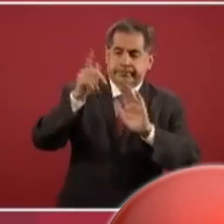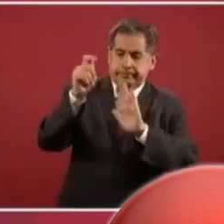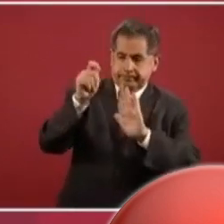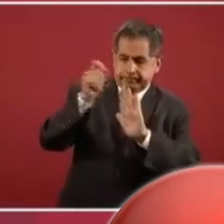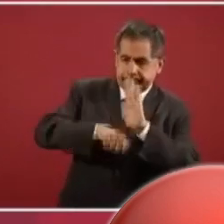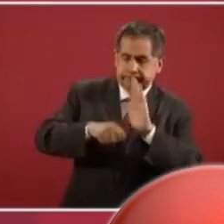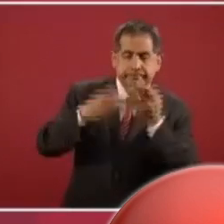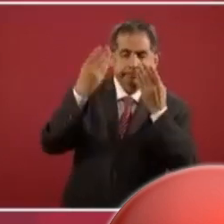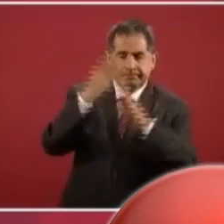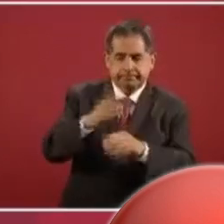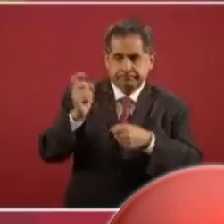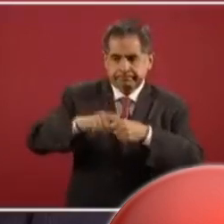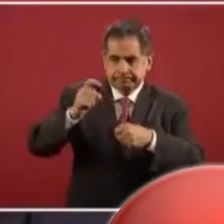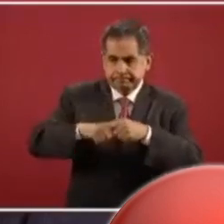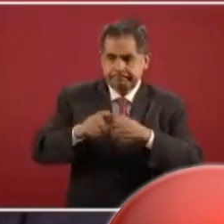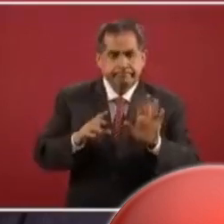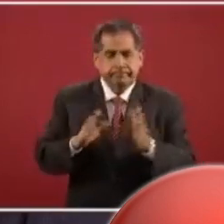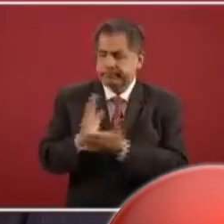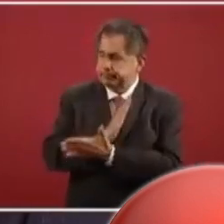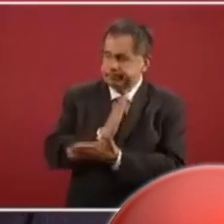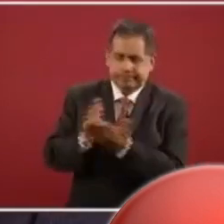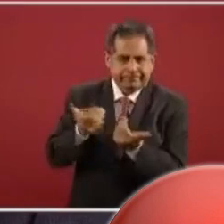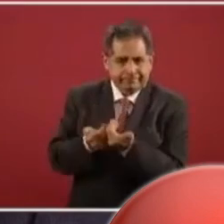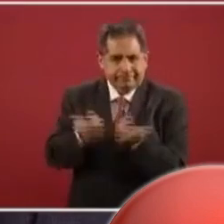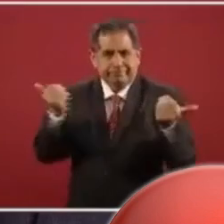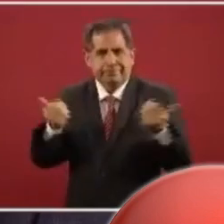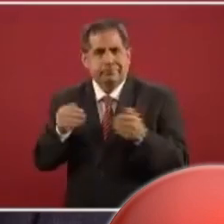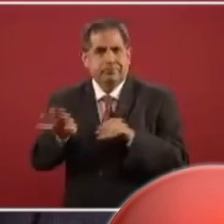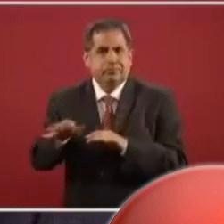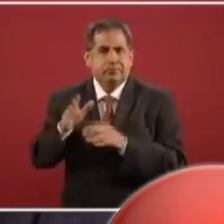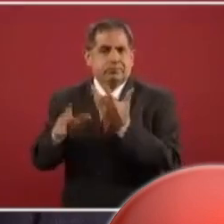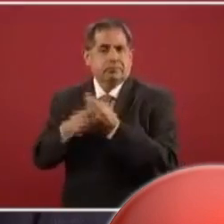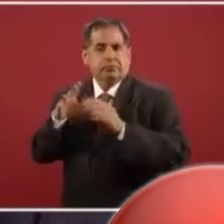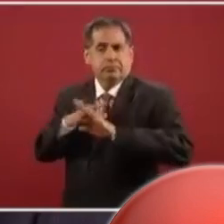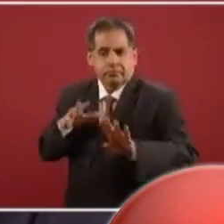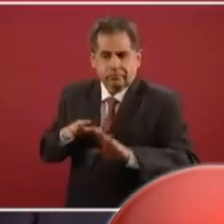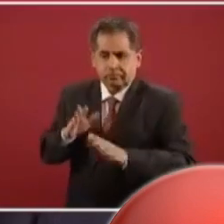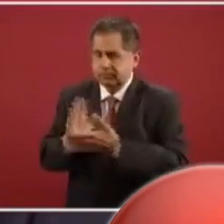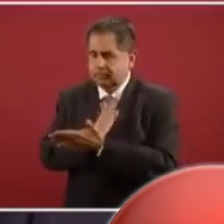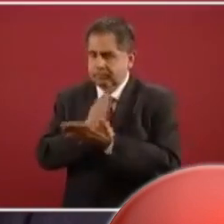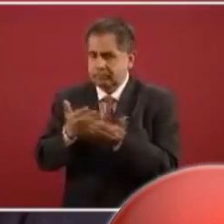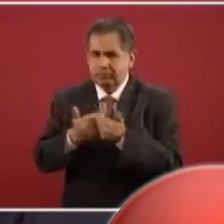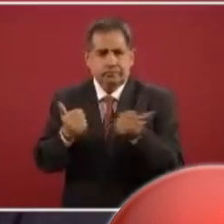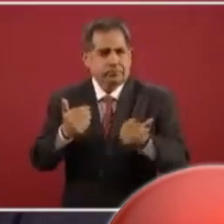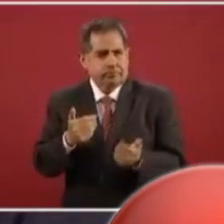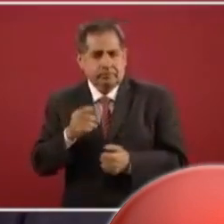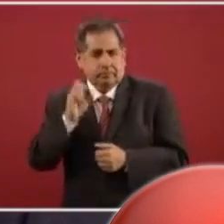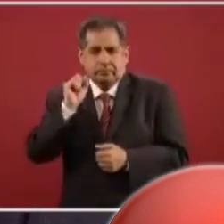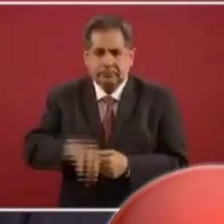la bancarización no tiene incidencia en el tema migratorio, que no tengan miedo por